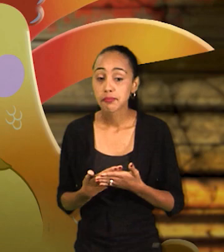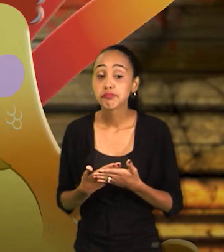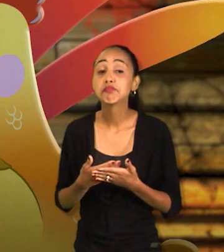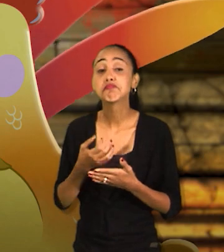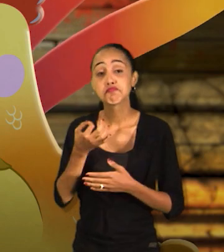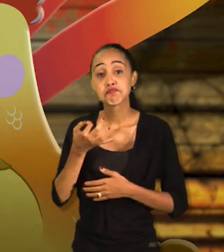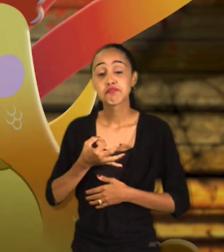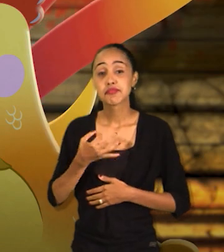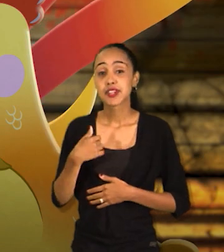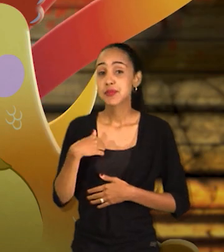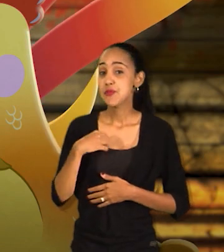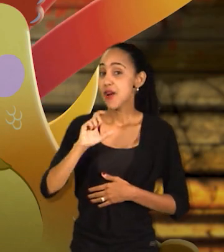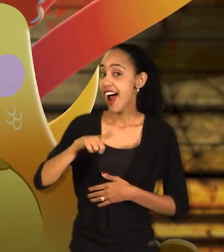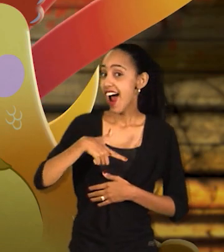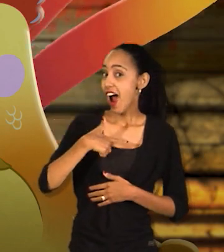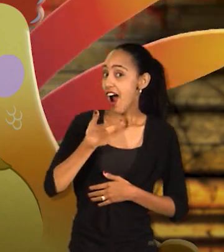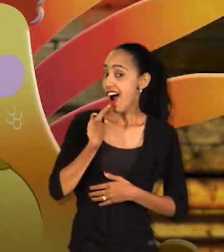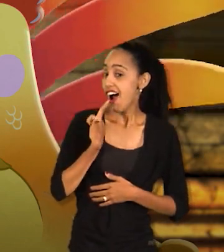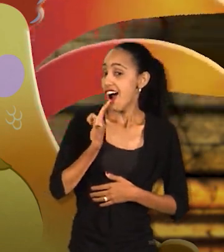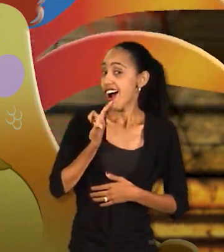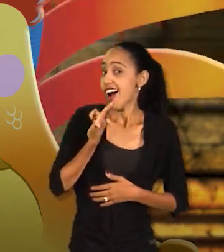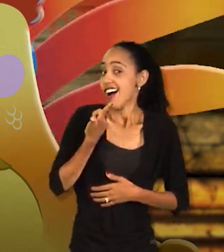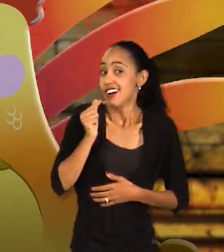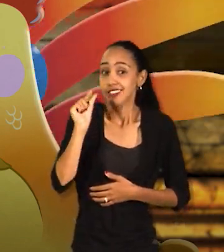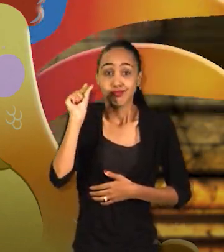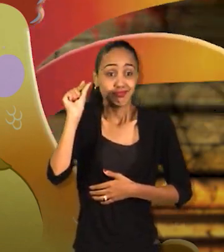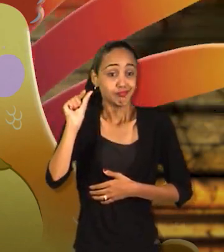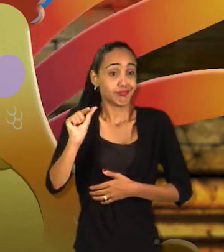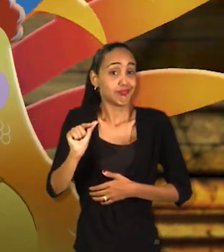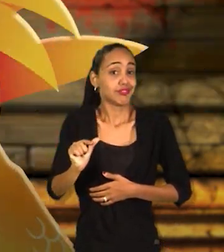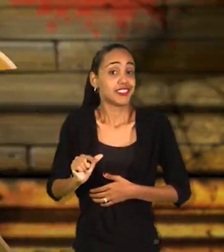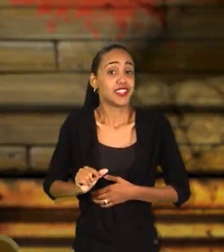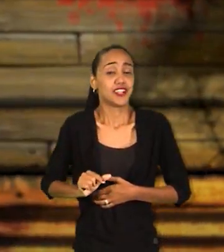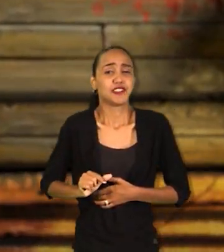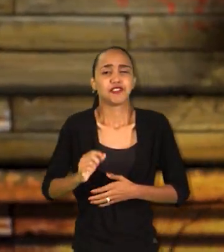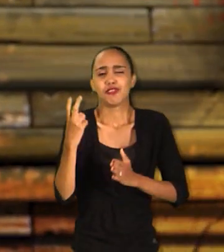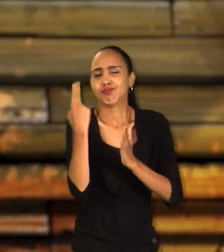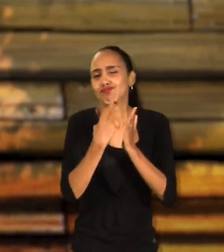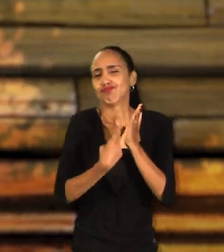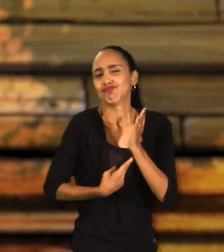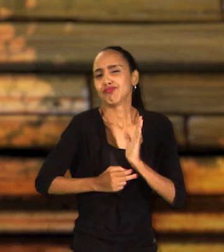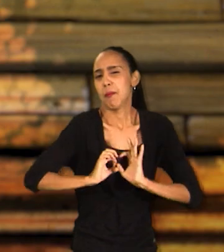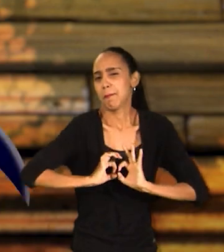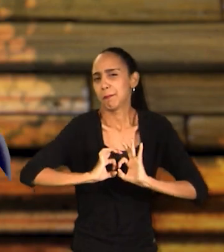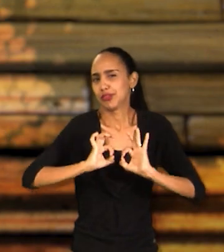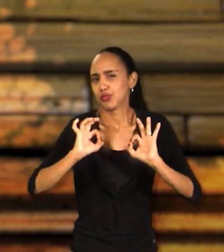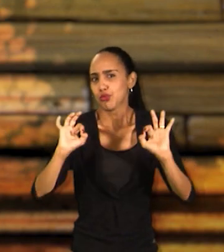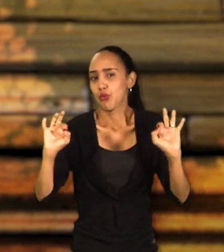¿cantar? ¡Un artista! ¡Un pintor!